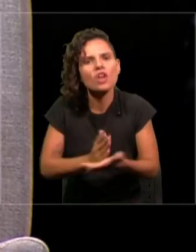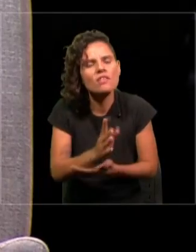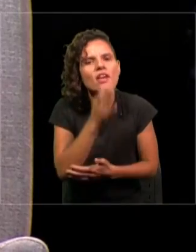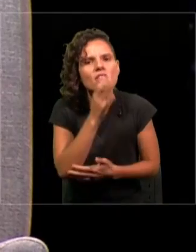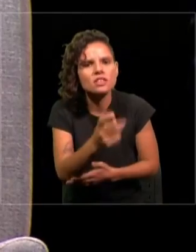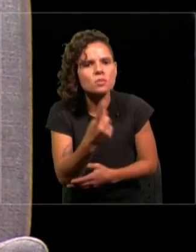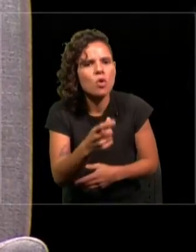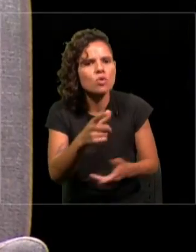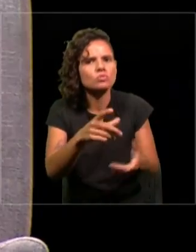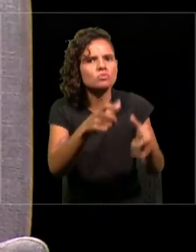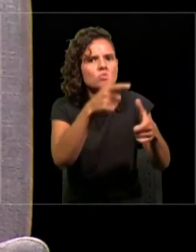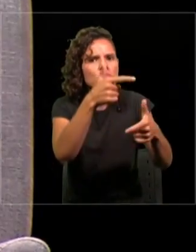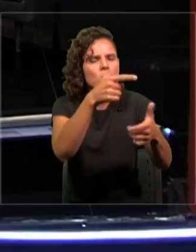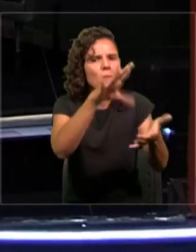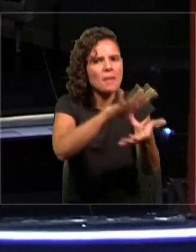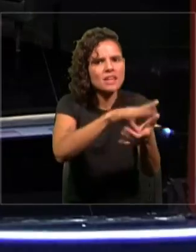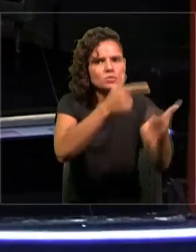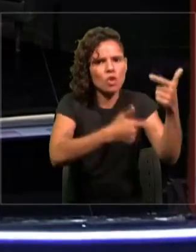pocos.